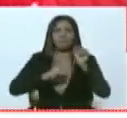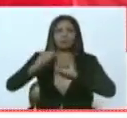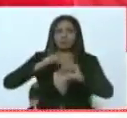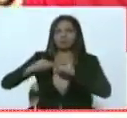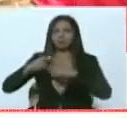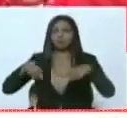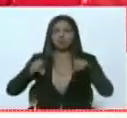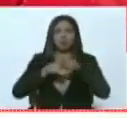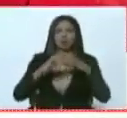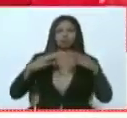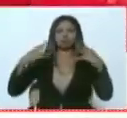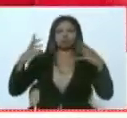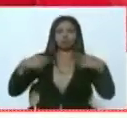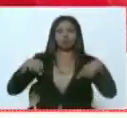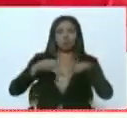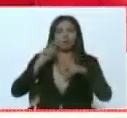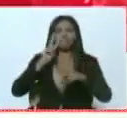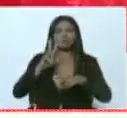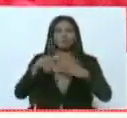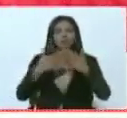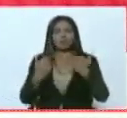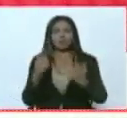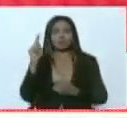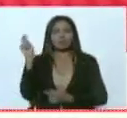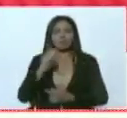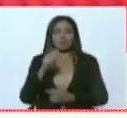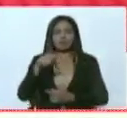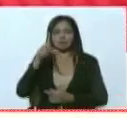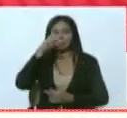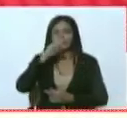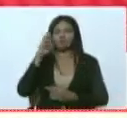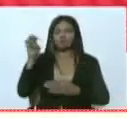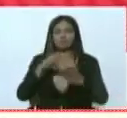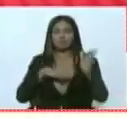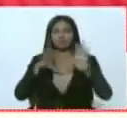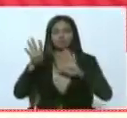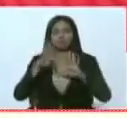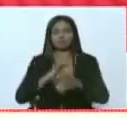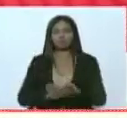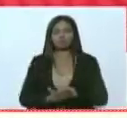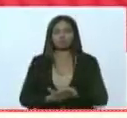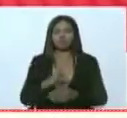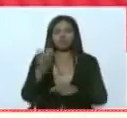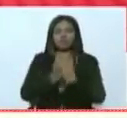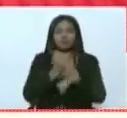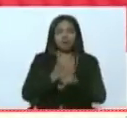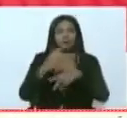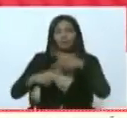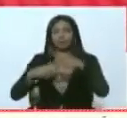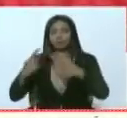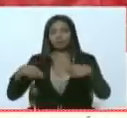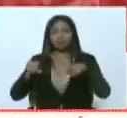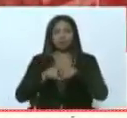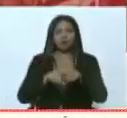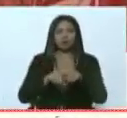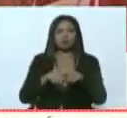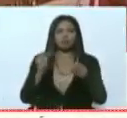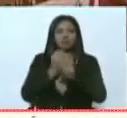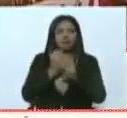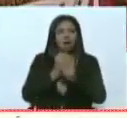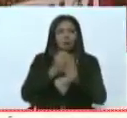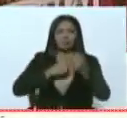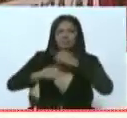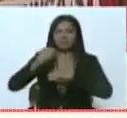movilización tan grande como hemos visto el primer semestre de este año 2019. En las labores de producción, en las labores de defensa,